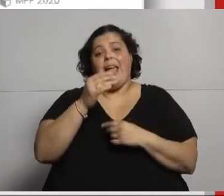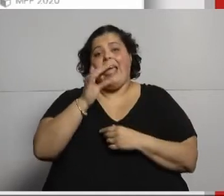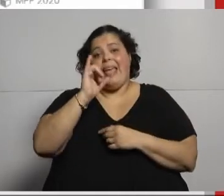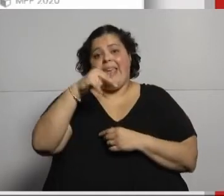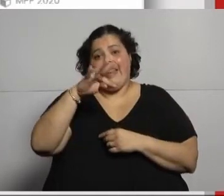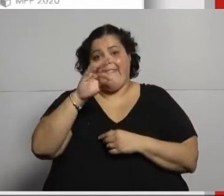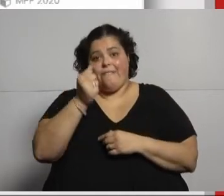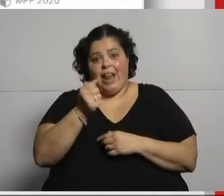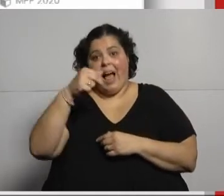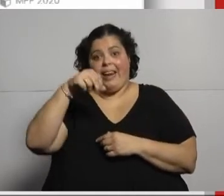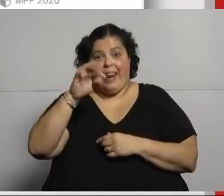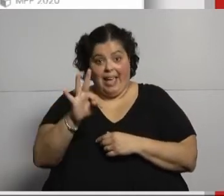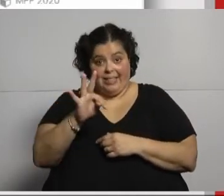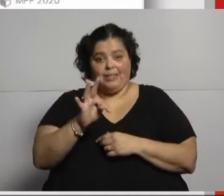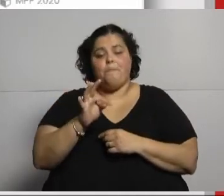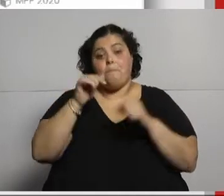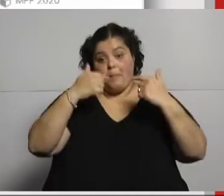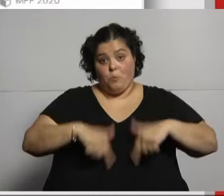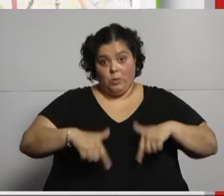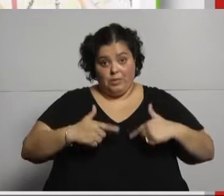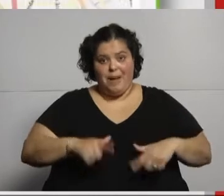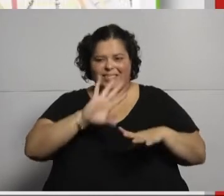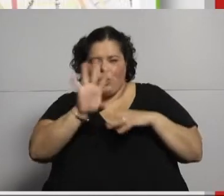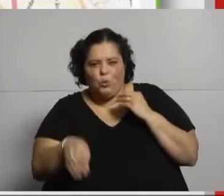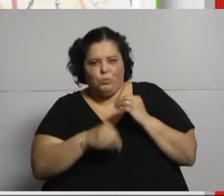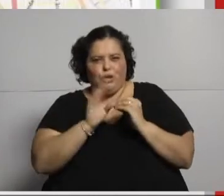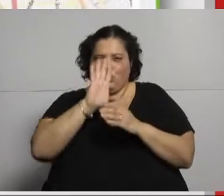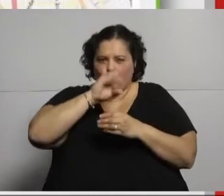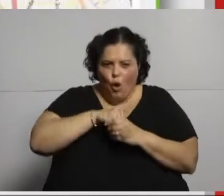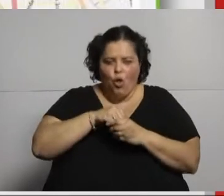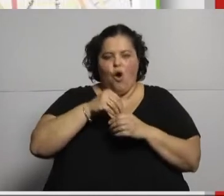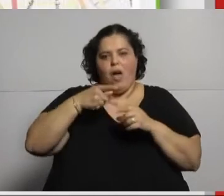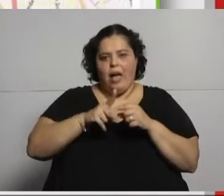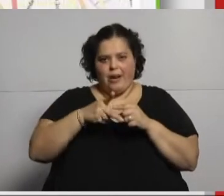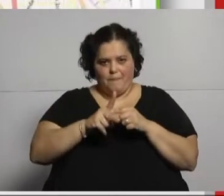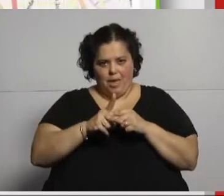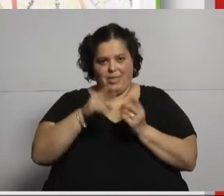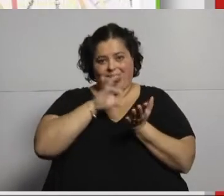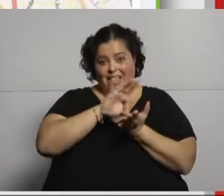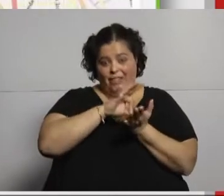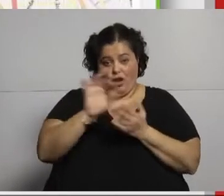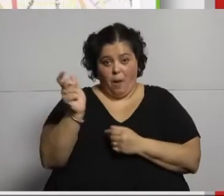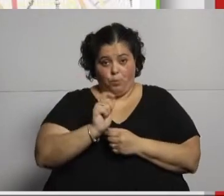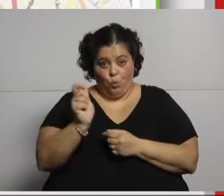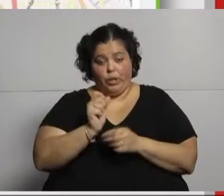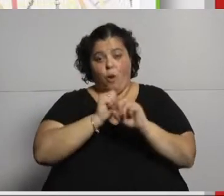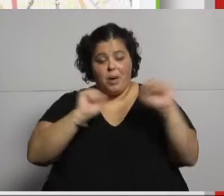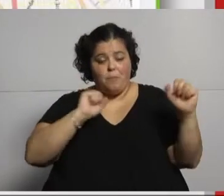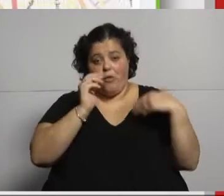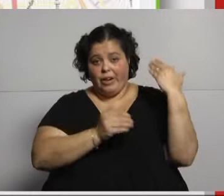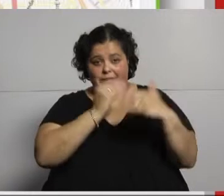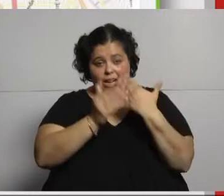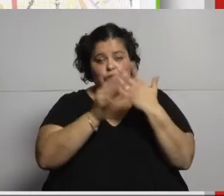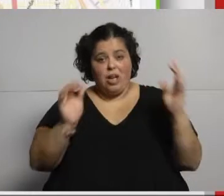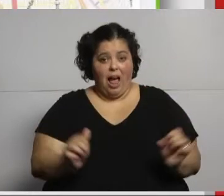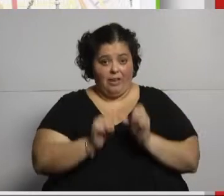que aglutina todos los diferentes servicios y herramientas que utilizan los servidores públicos para poder desarrollar las actividades y finalmente